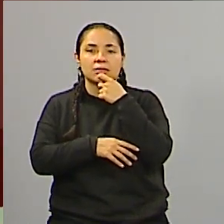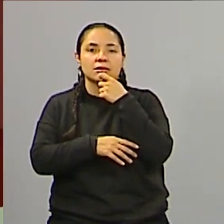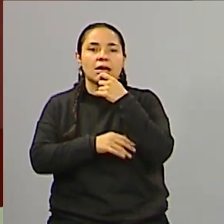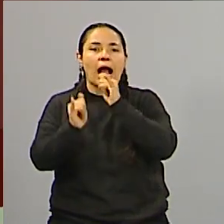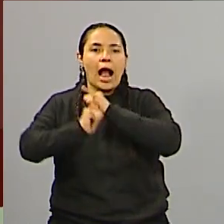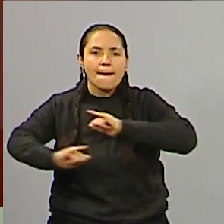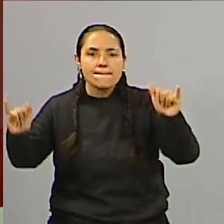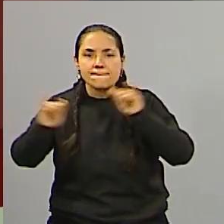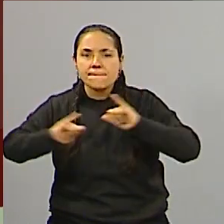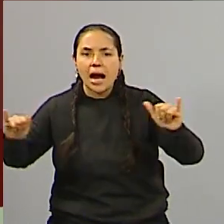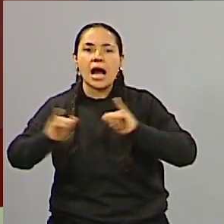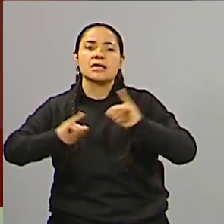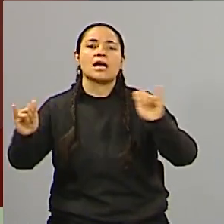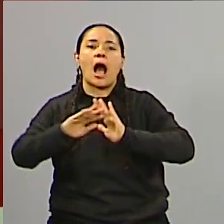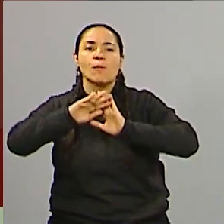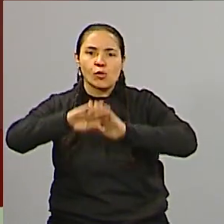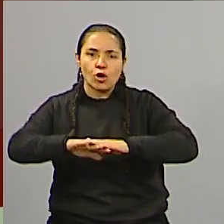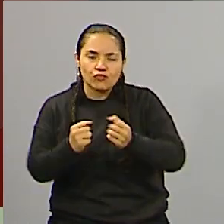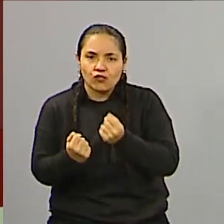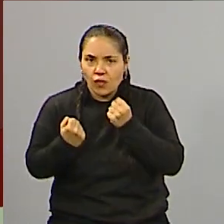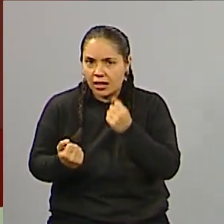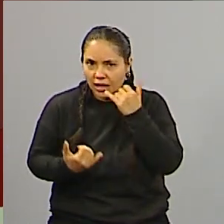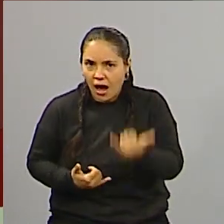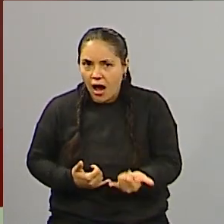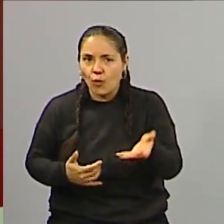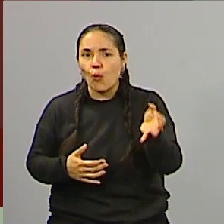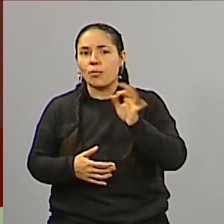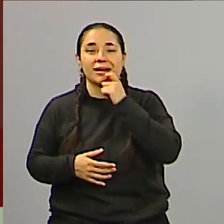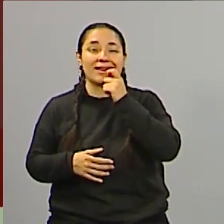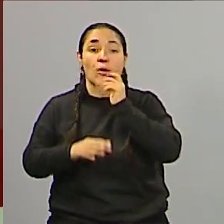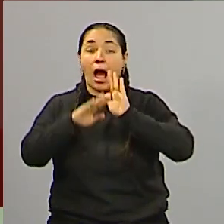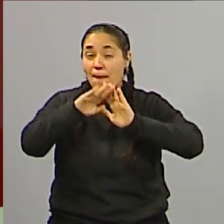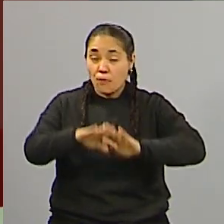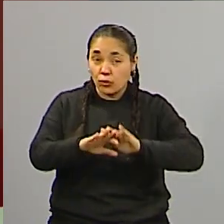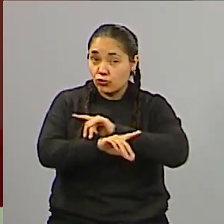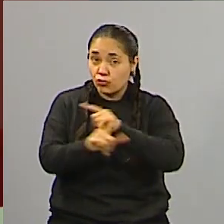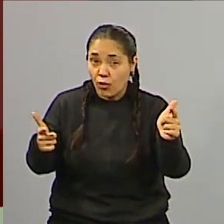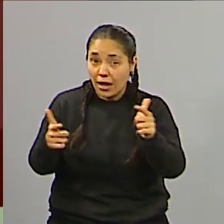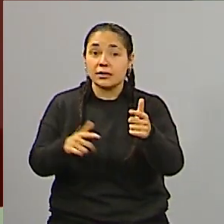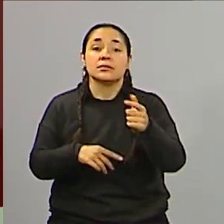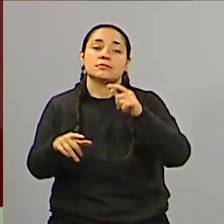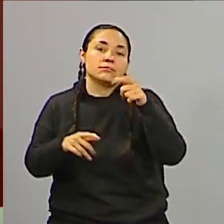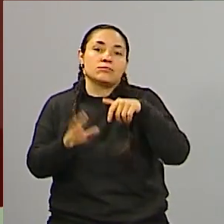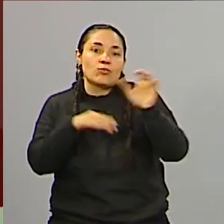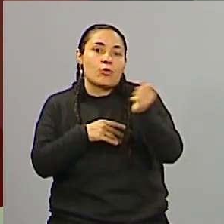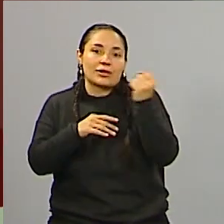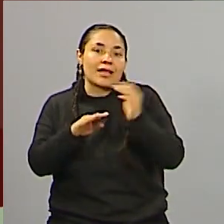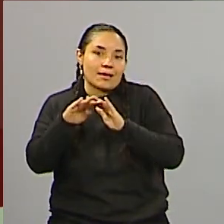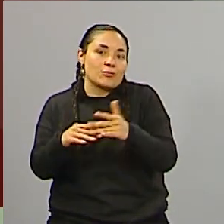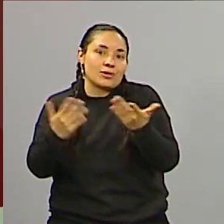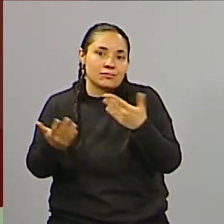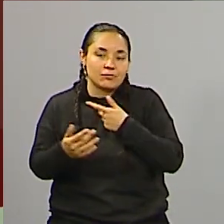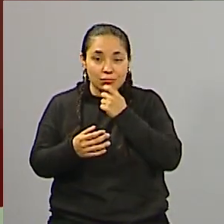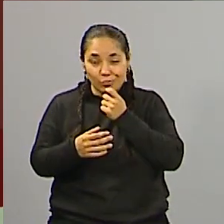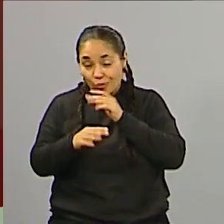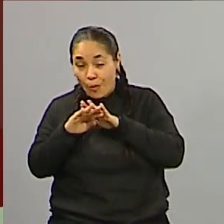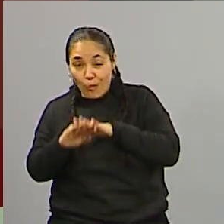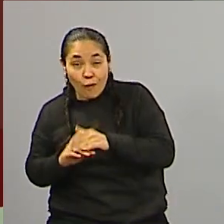siendo, digo, se ha hablado mucho en esto de si se tiene un aparato fuerte detrás para hacer campaña, cuando no se tienen por